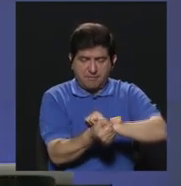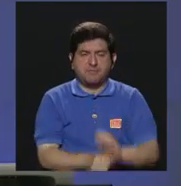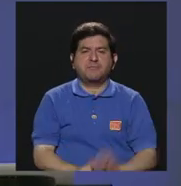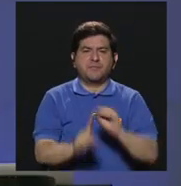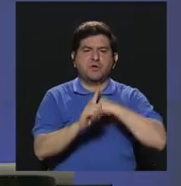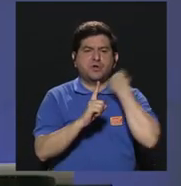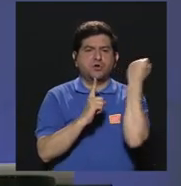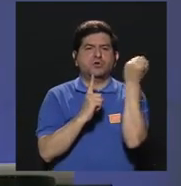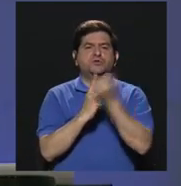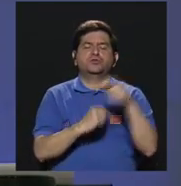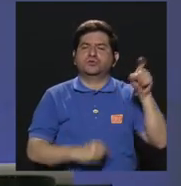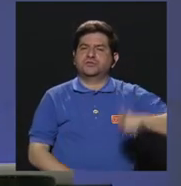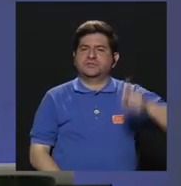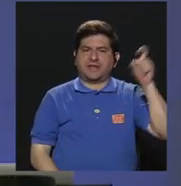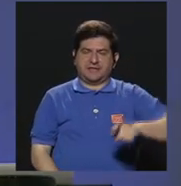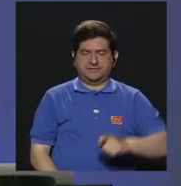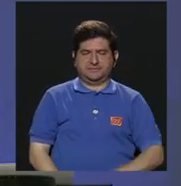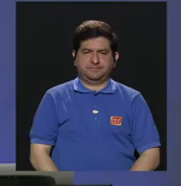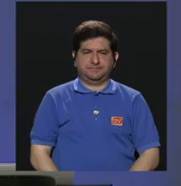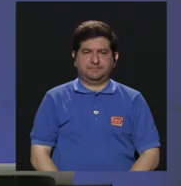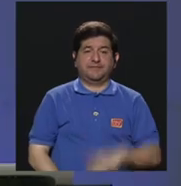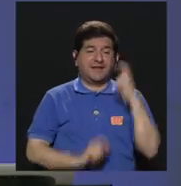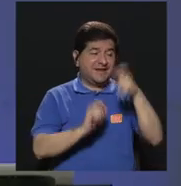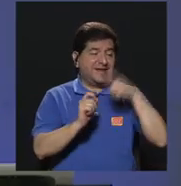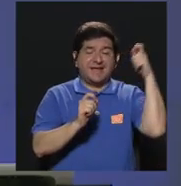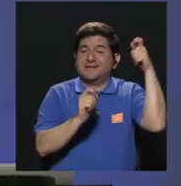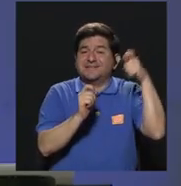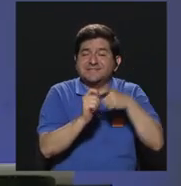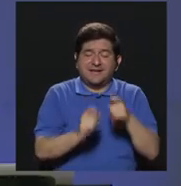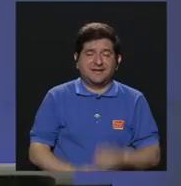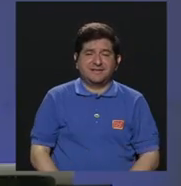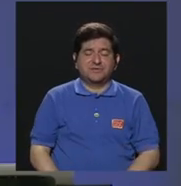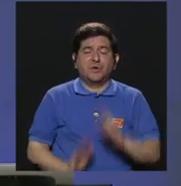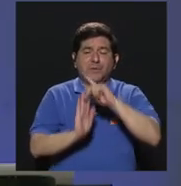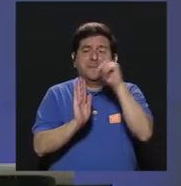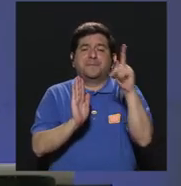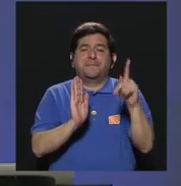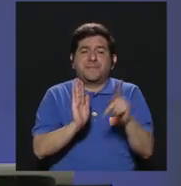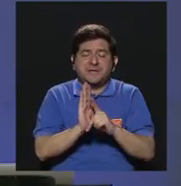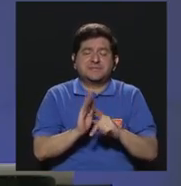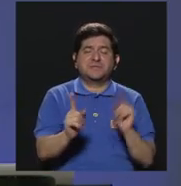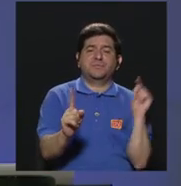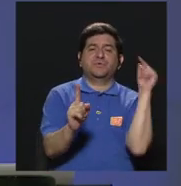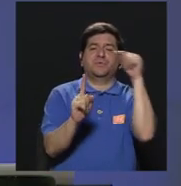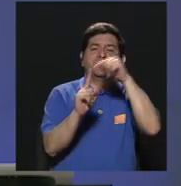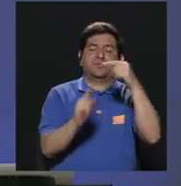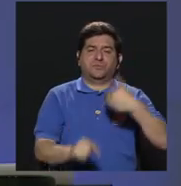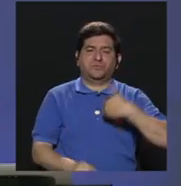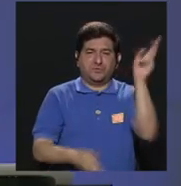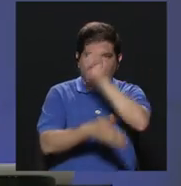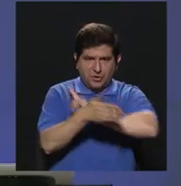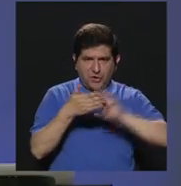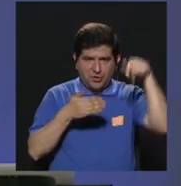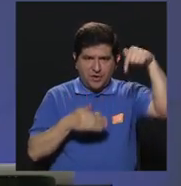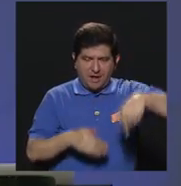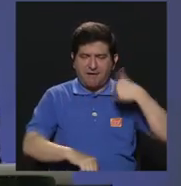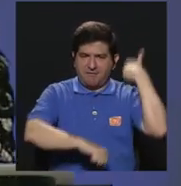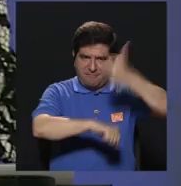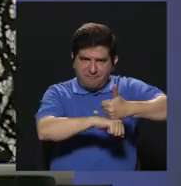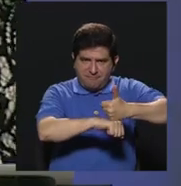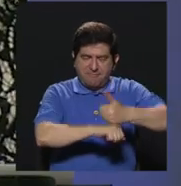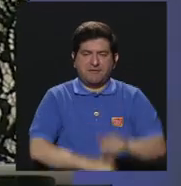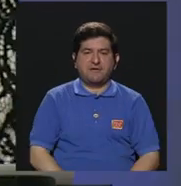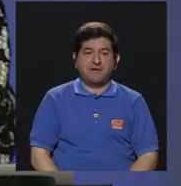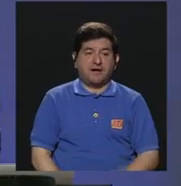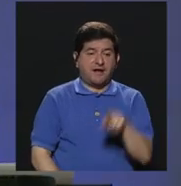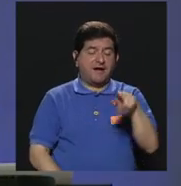la sociedad necesita. Precisamente son los principios y propósitos de la universidad aquí establecidos